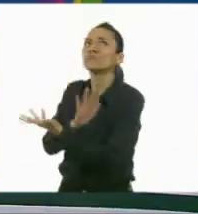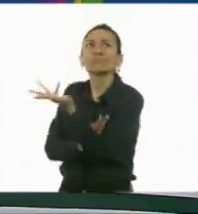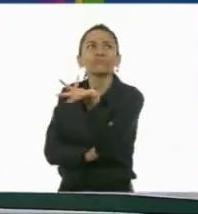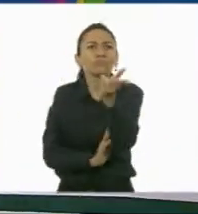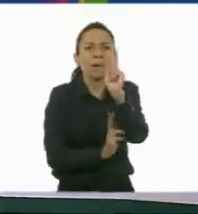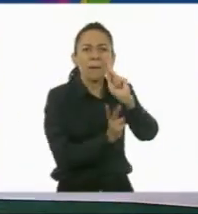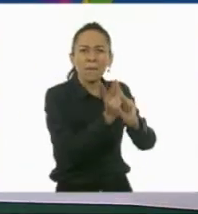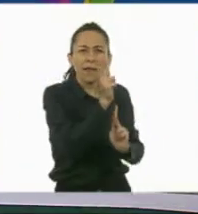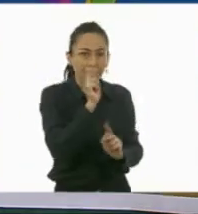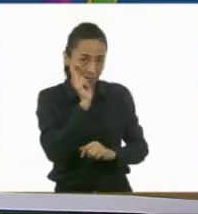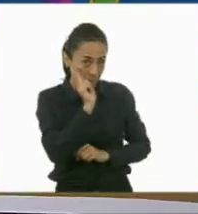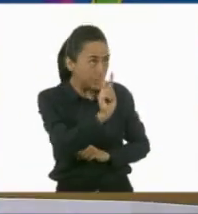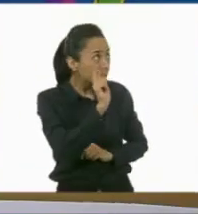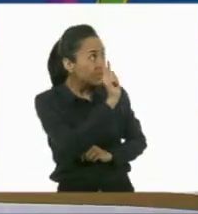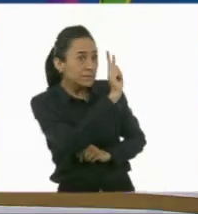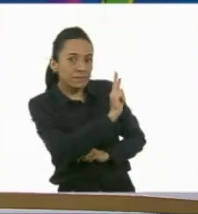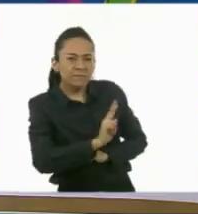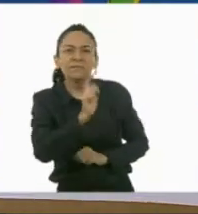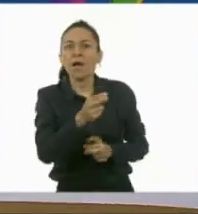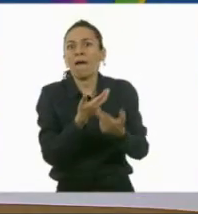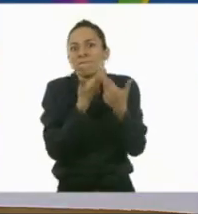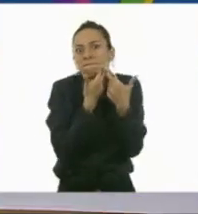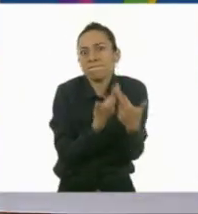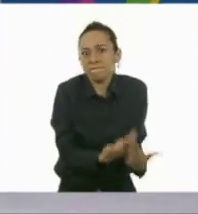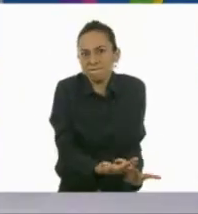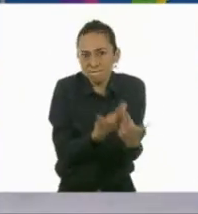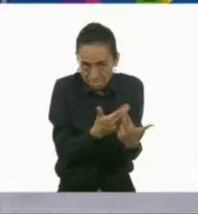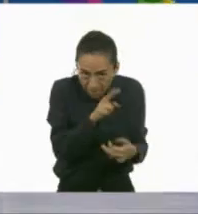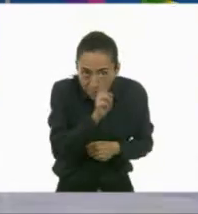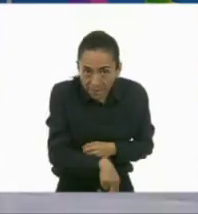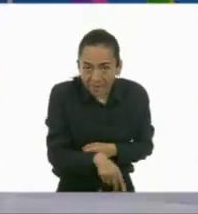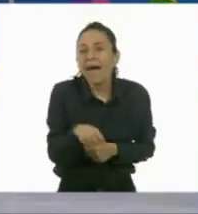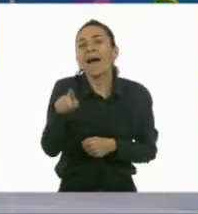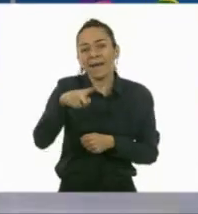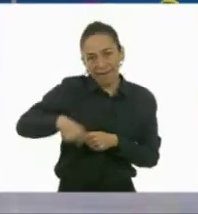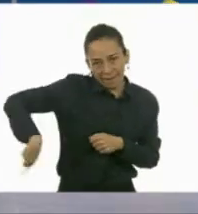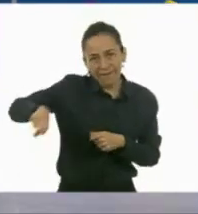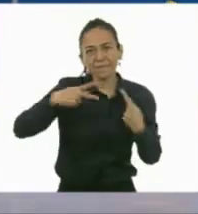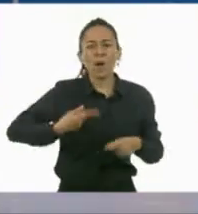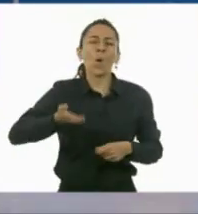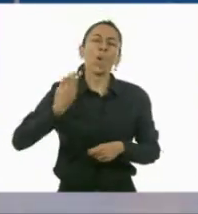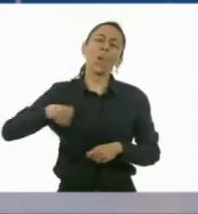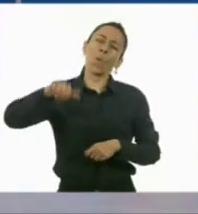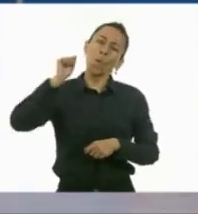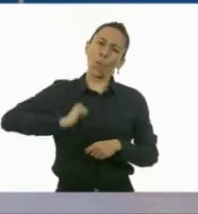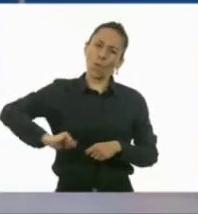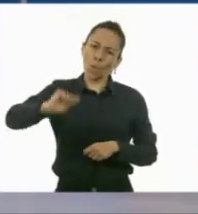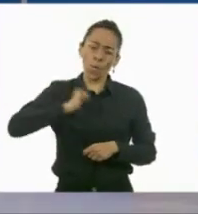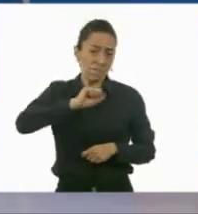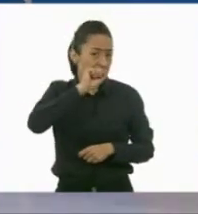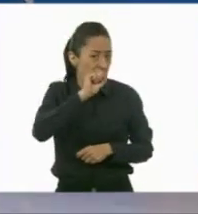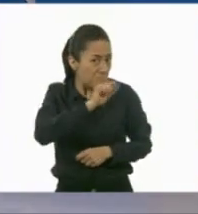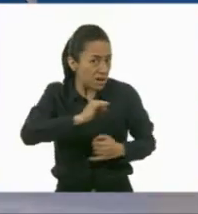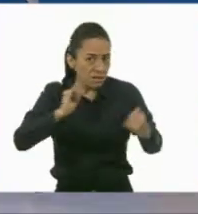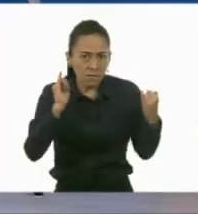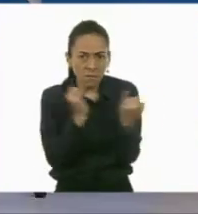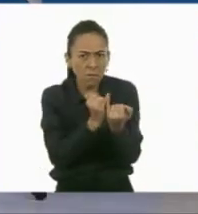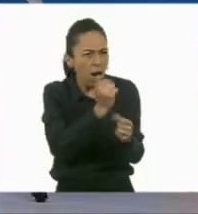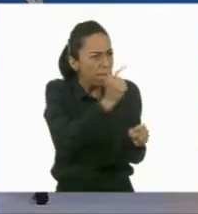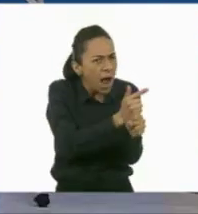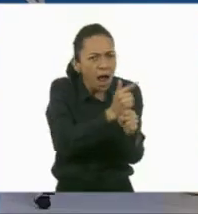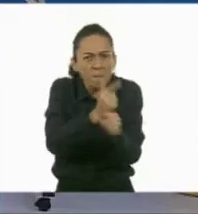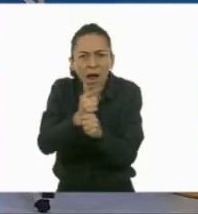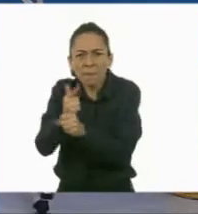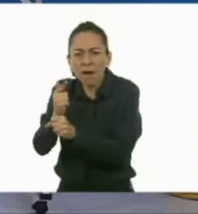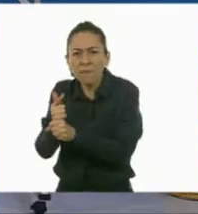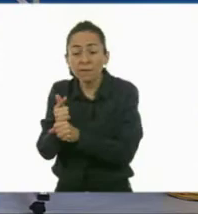¿cierto? Pues eso fue lo que también vieron estos hombres de la antigüedad. Vieron que entre más cerca vivían de